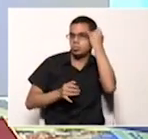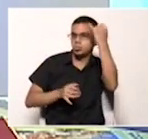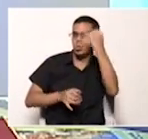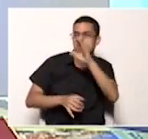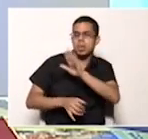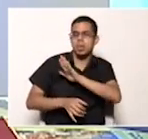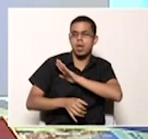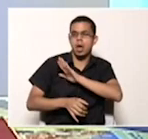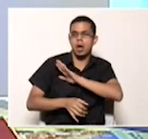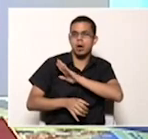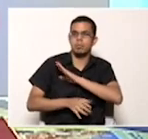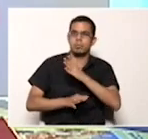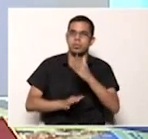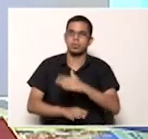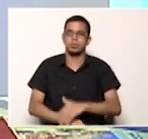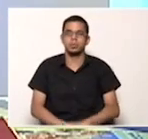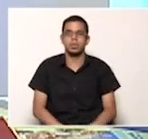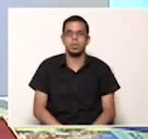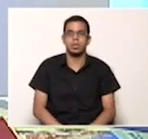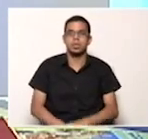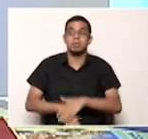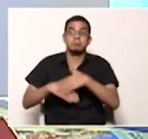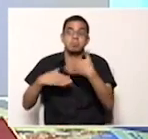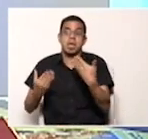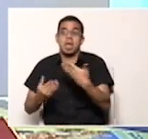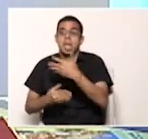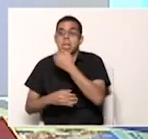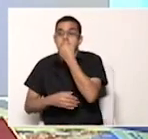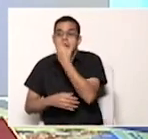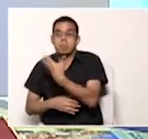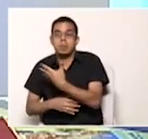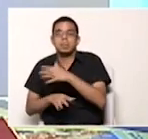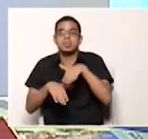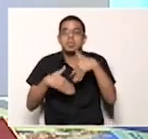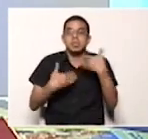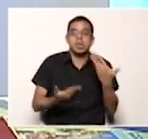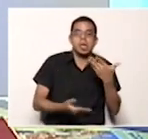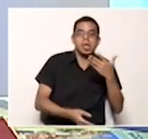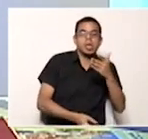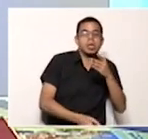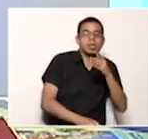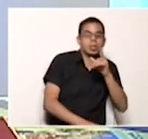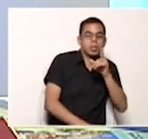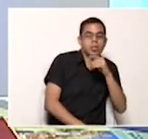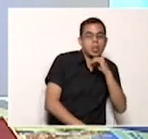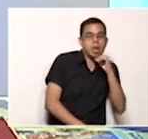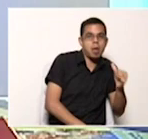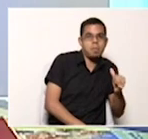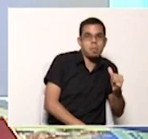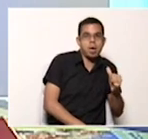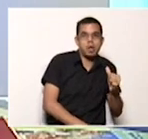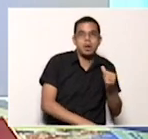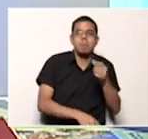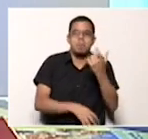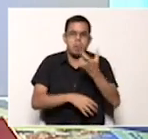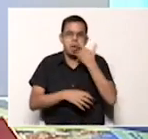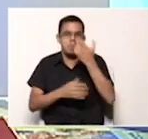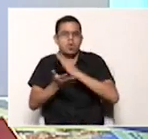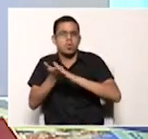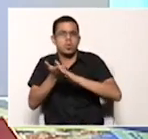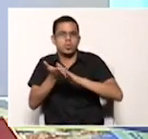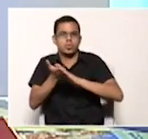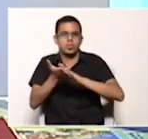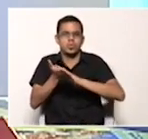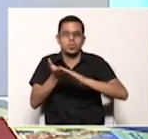los conocimientos previos que considera él que debemos hacer para evitar esta situación